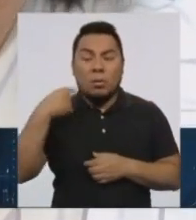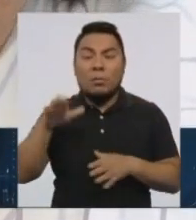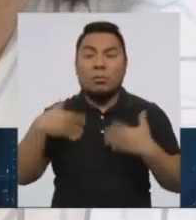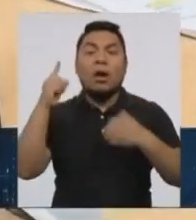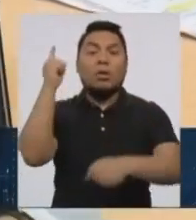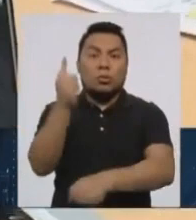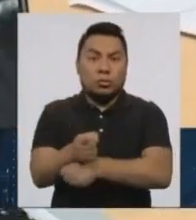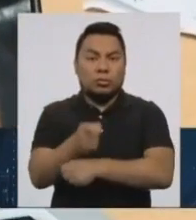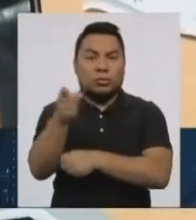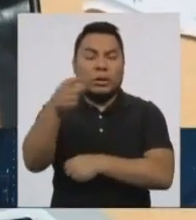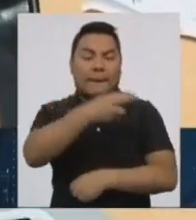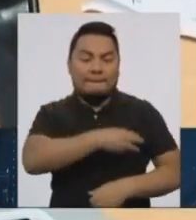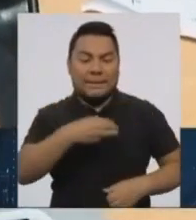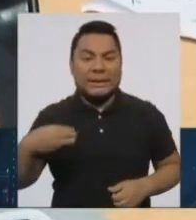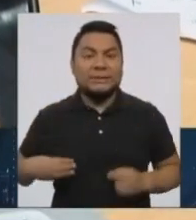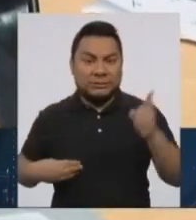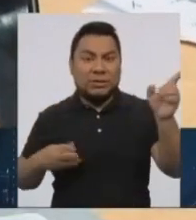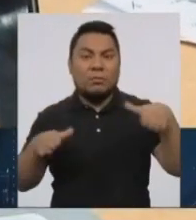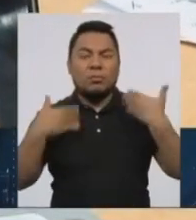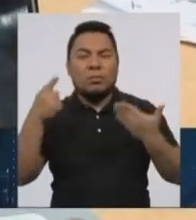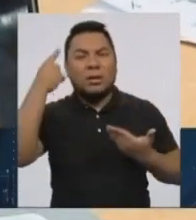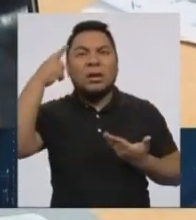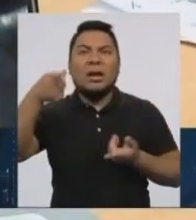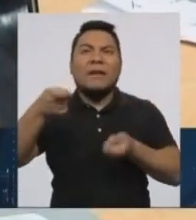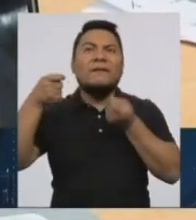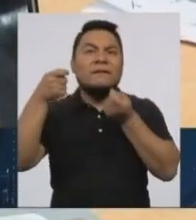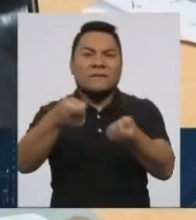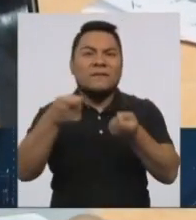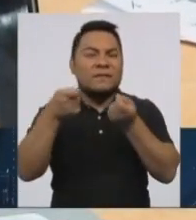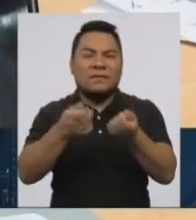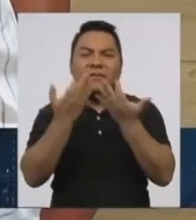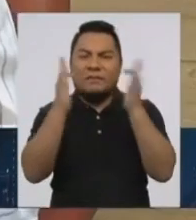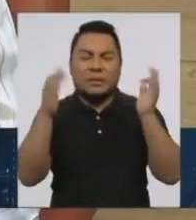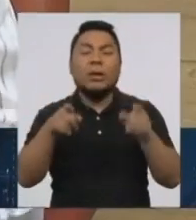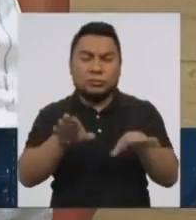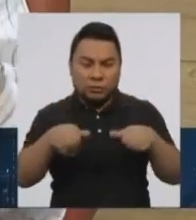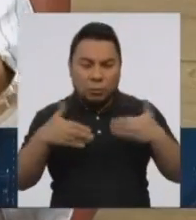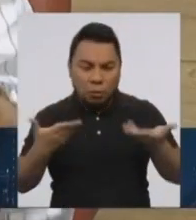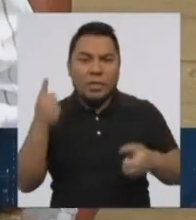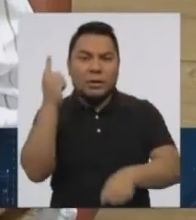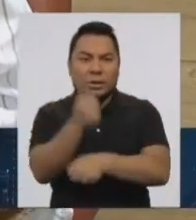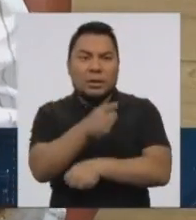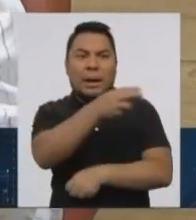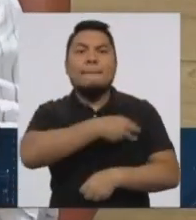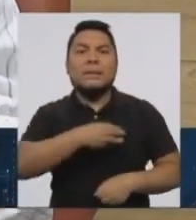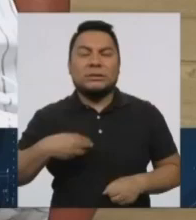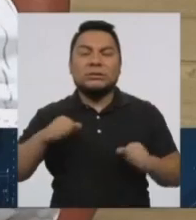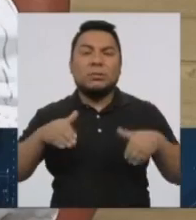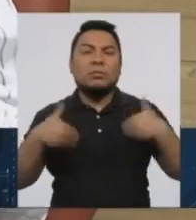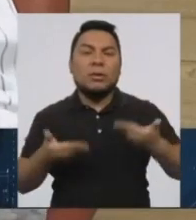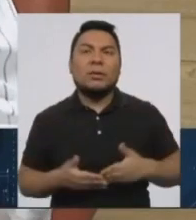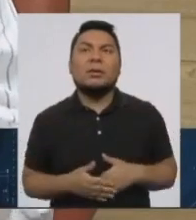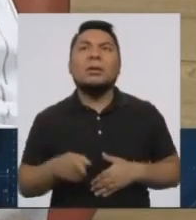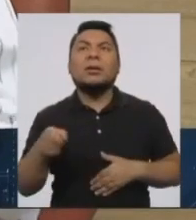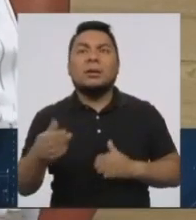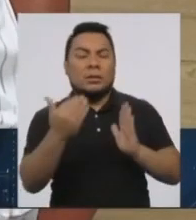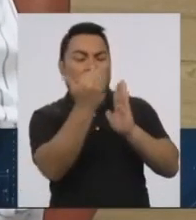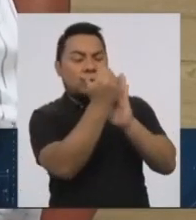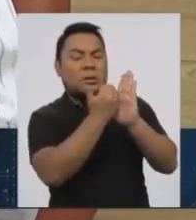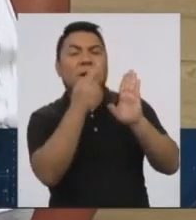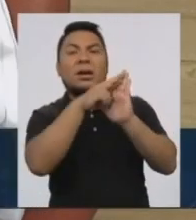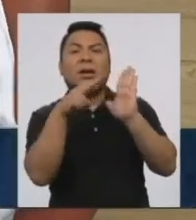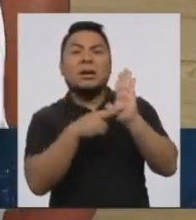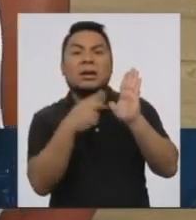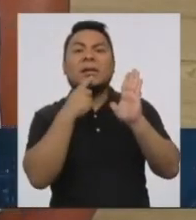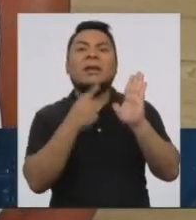presunto acosador en el Ministerio Público por los delitos de coacción y marcaje. El artículo 151 describe a la